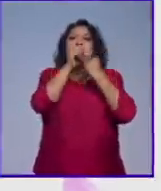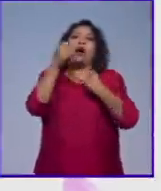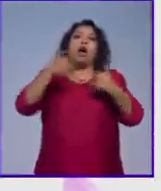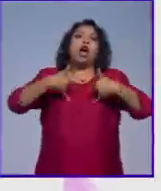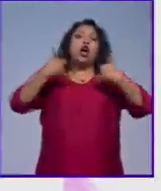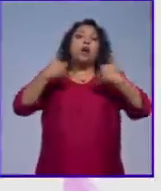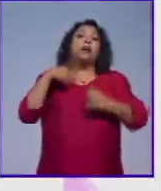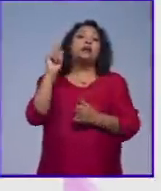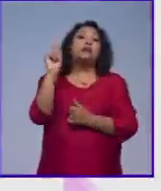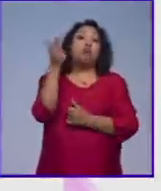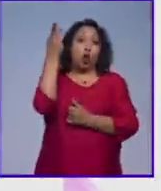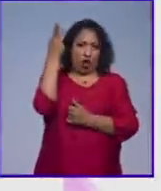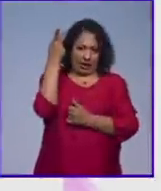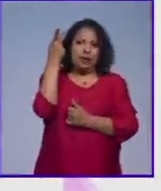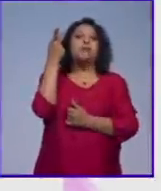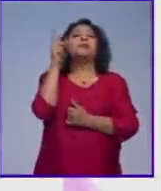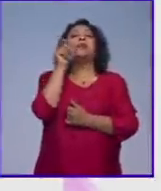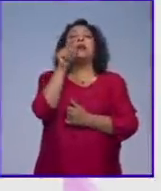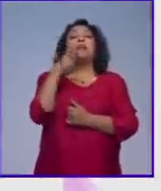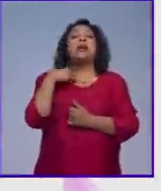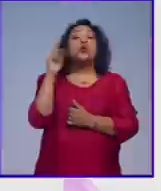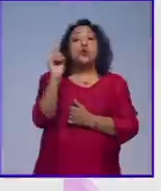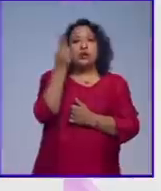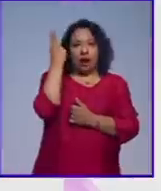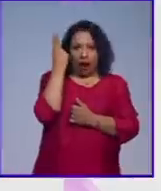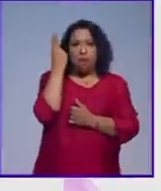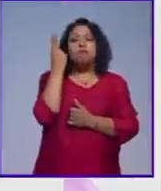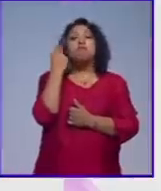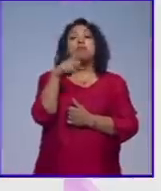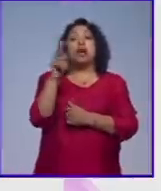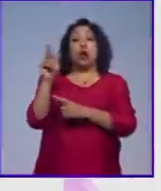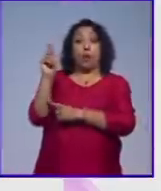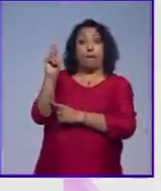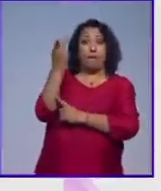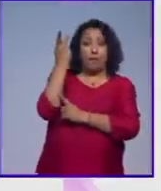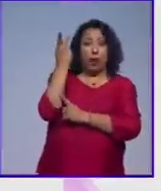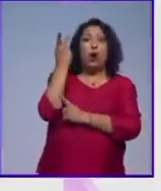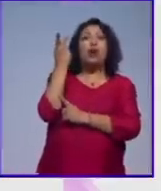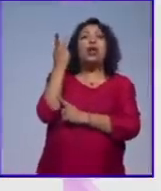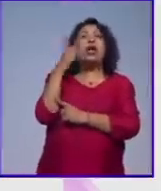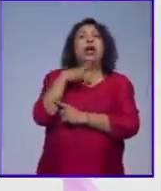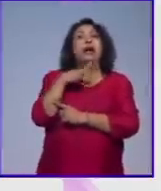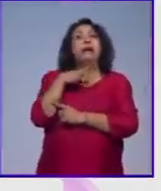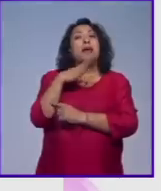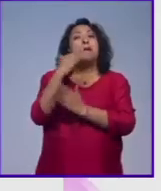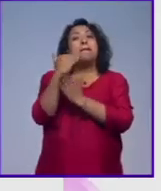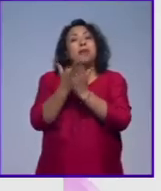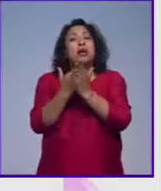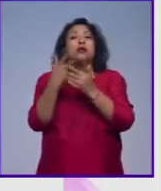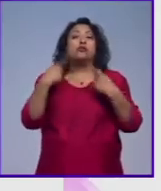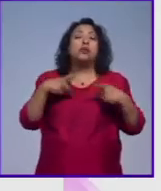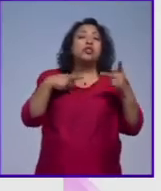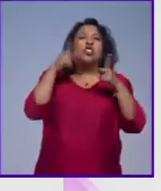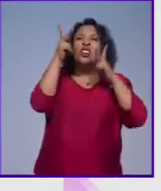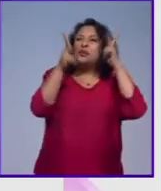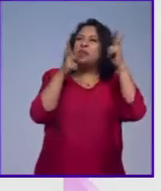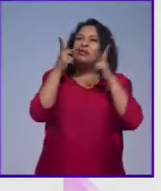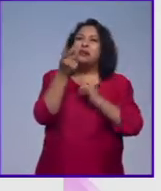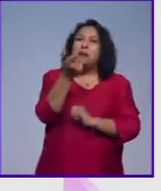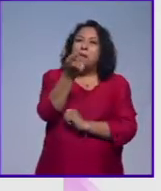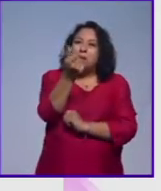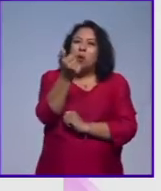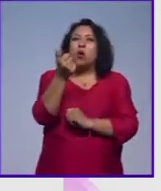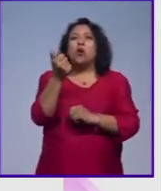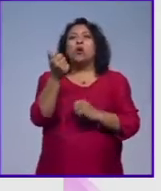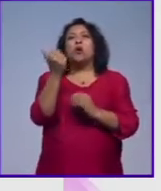del Poli, también por la universidad, pero los del Poli tenían menos visitantes, tenían